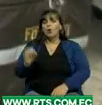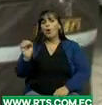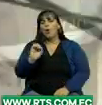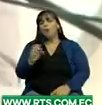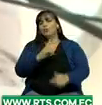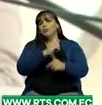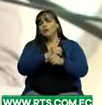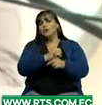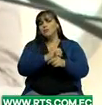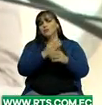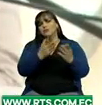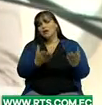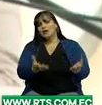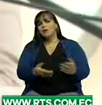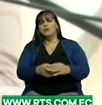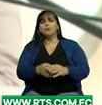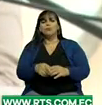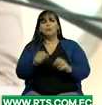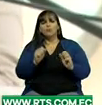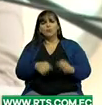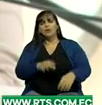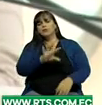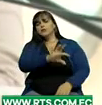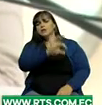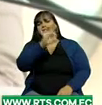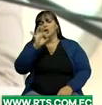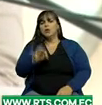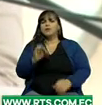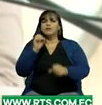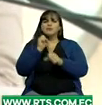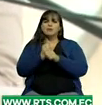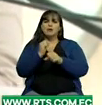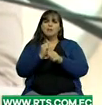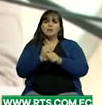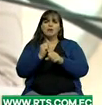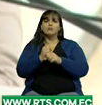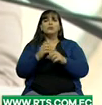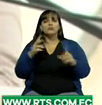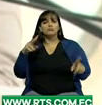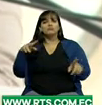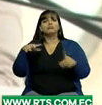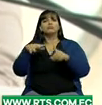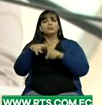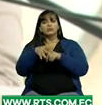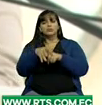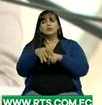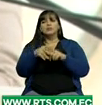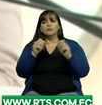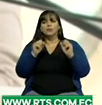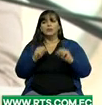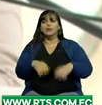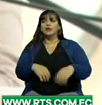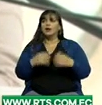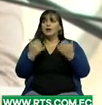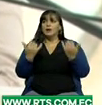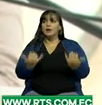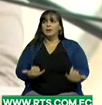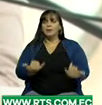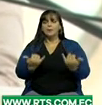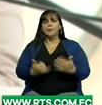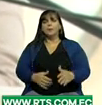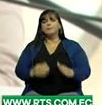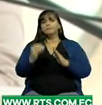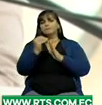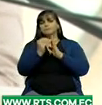habitantes. Con la guía de los gestores comunitarios hemos logrado establecer normas de